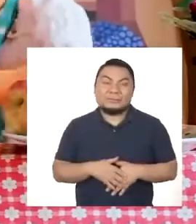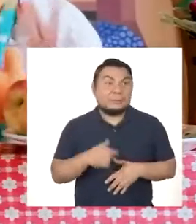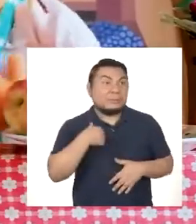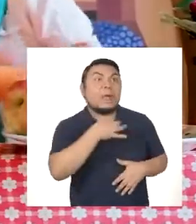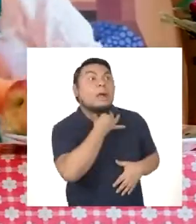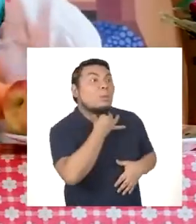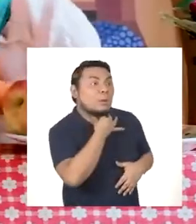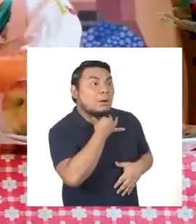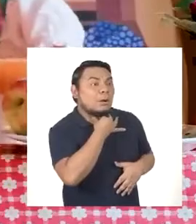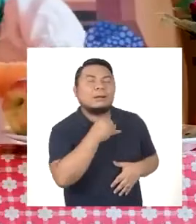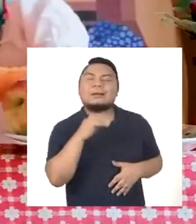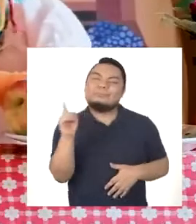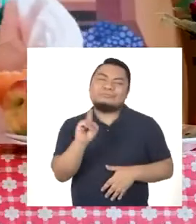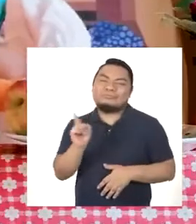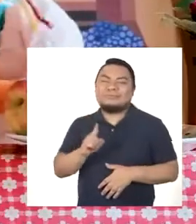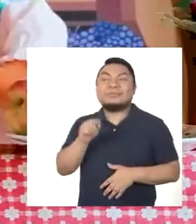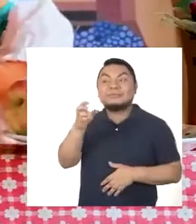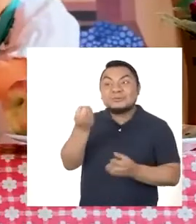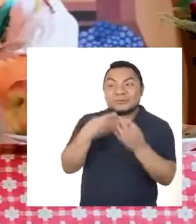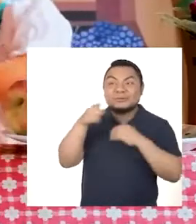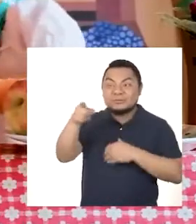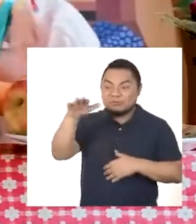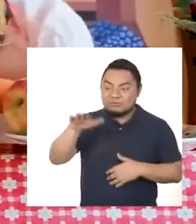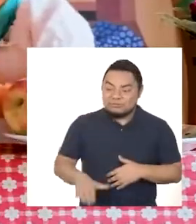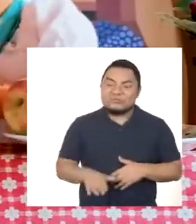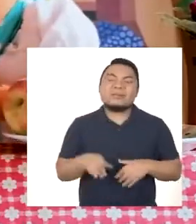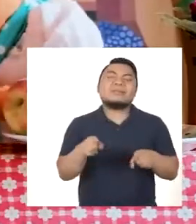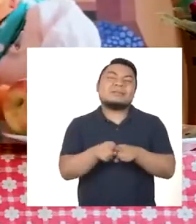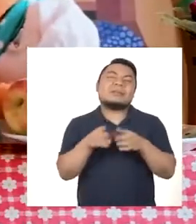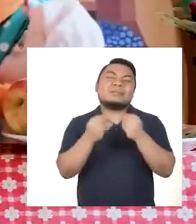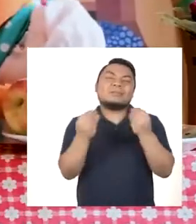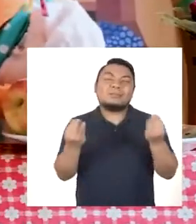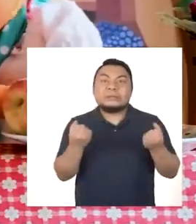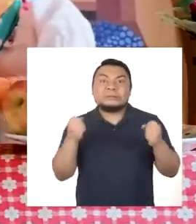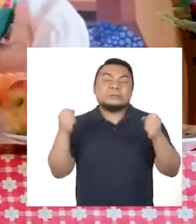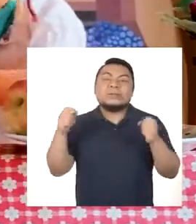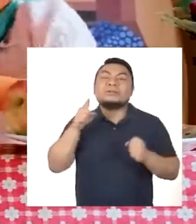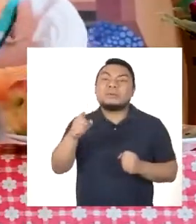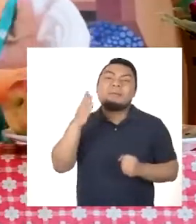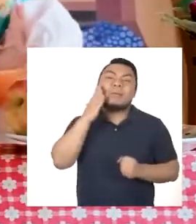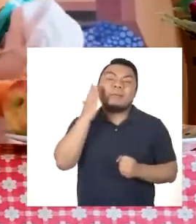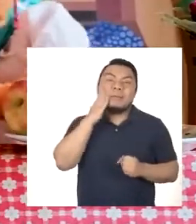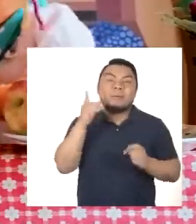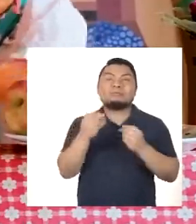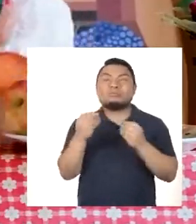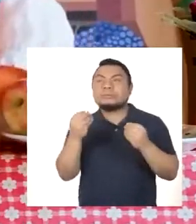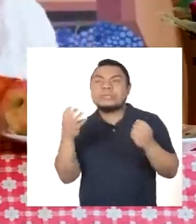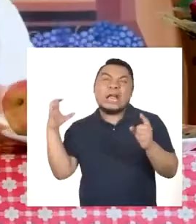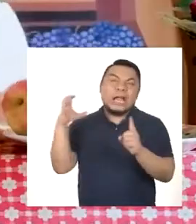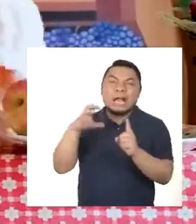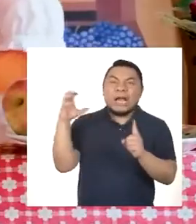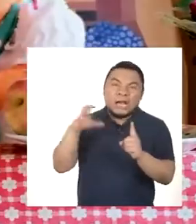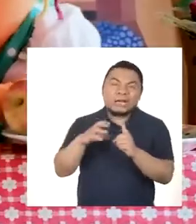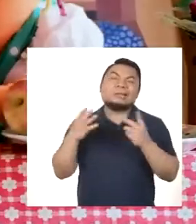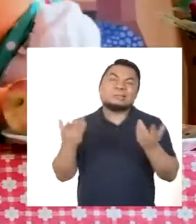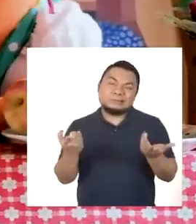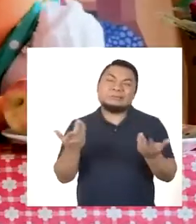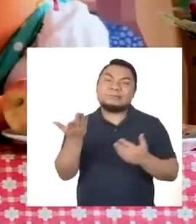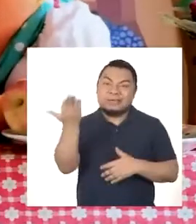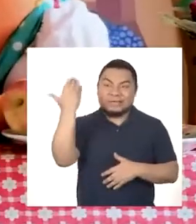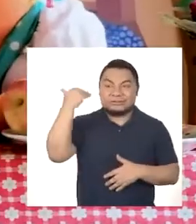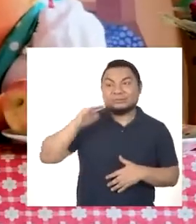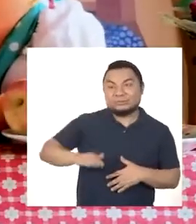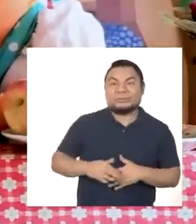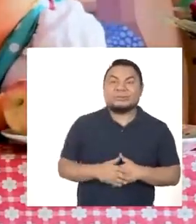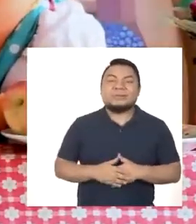me cuentas, me parece que de niña viste y viviste mucha impaciencia y violencia por los gritos.